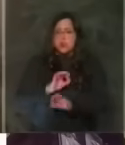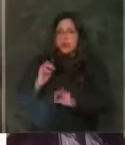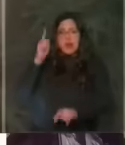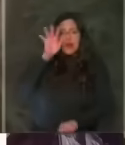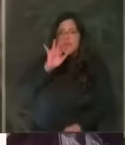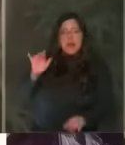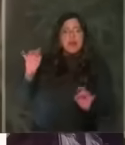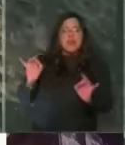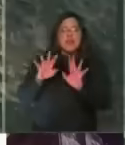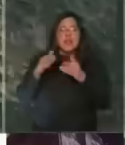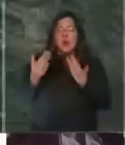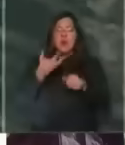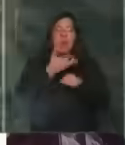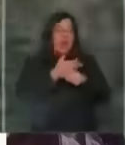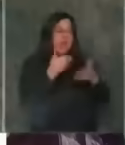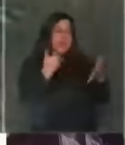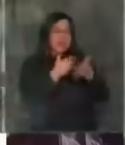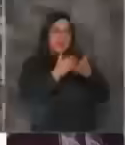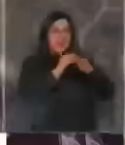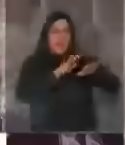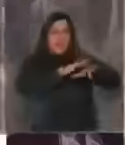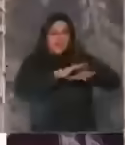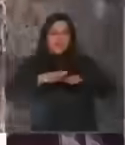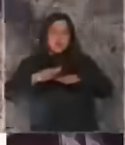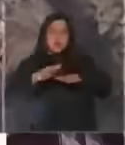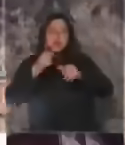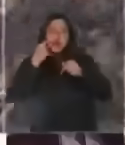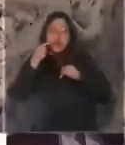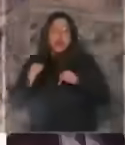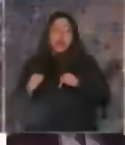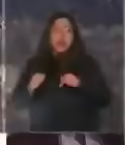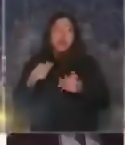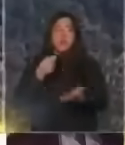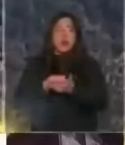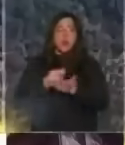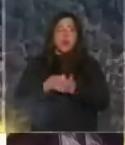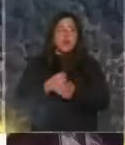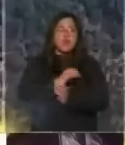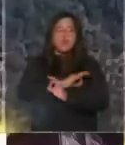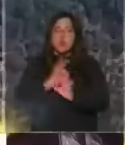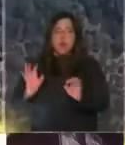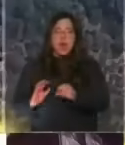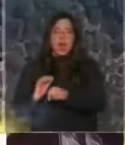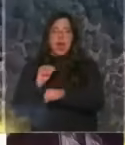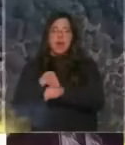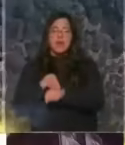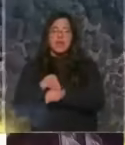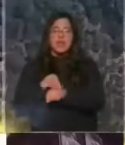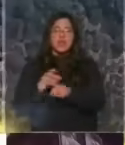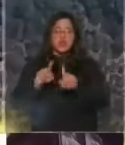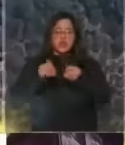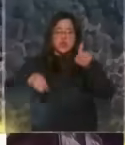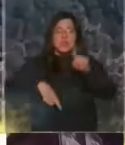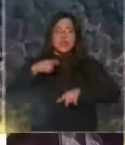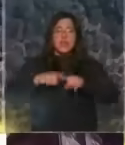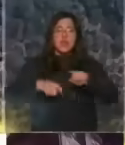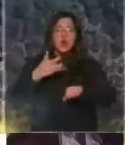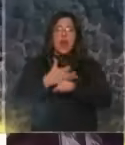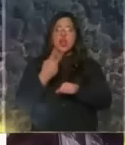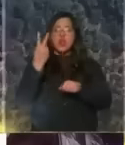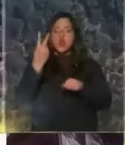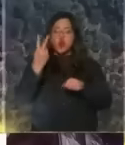tengamos una quebrada acá al lado porque denuncian Que al momento de comprar nunca les advirtieron que en su terreno se cruzaban dos